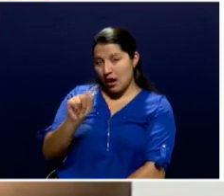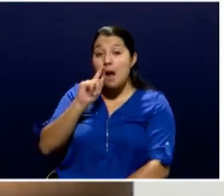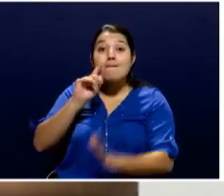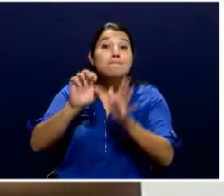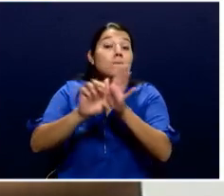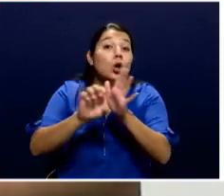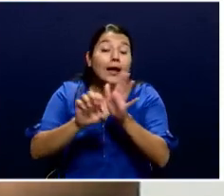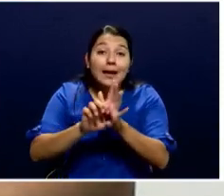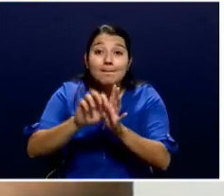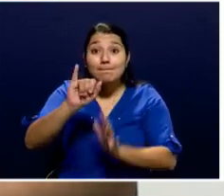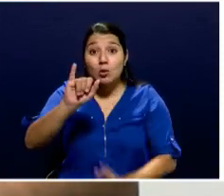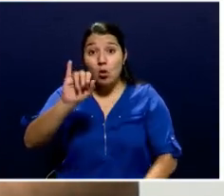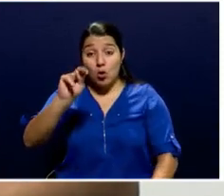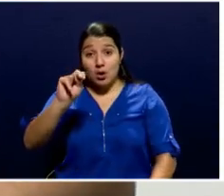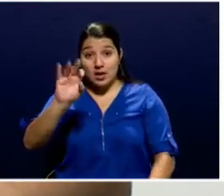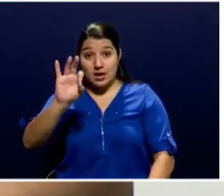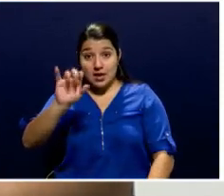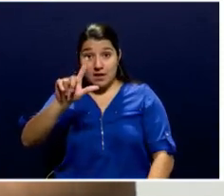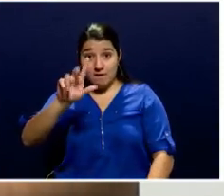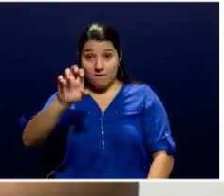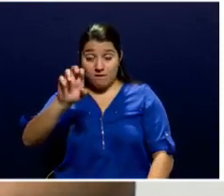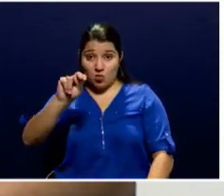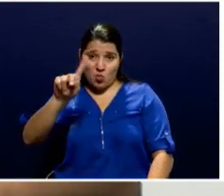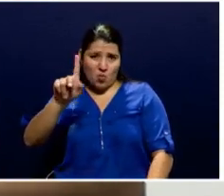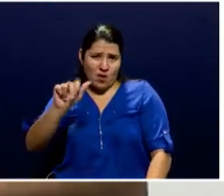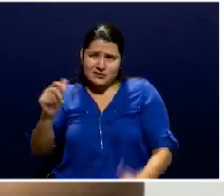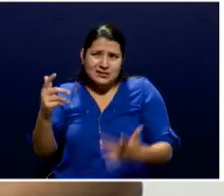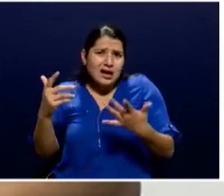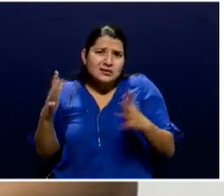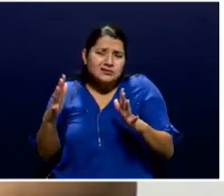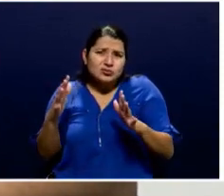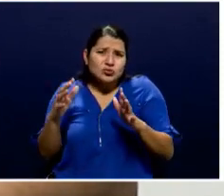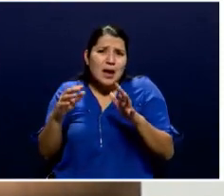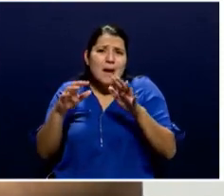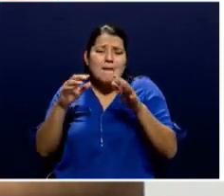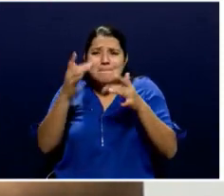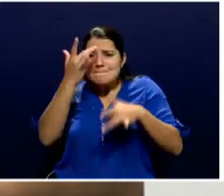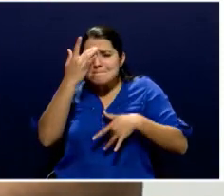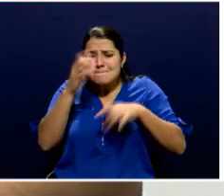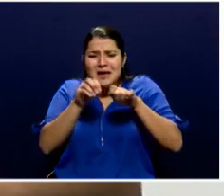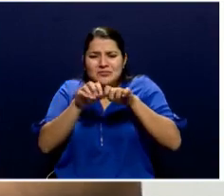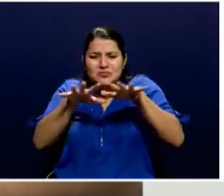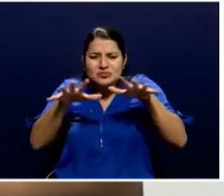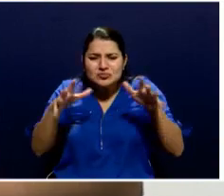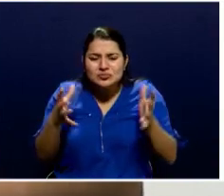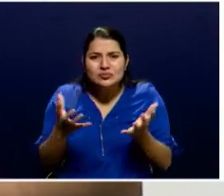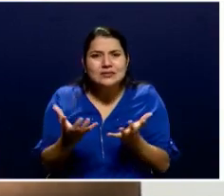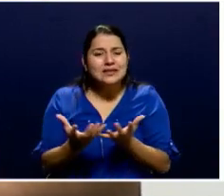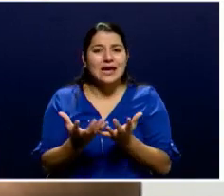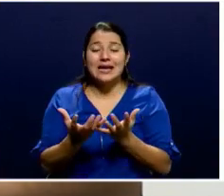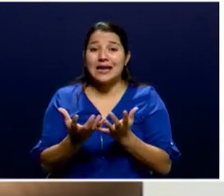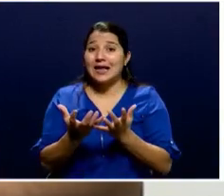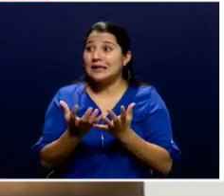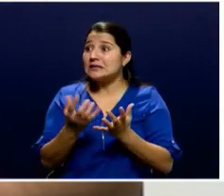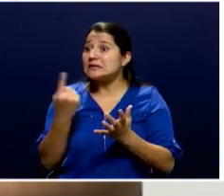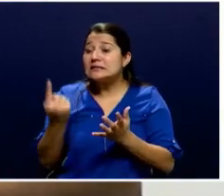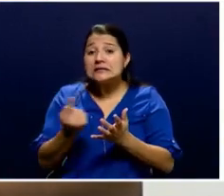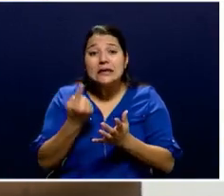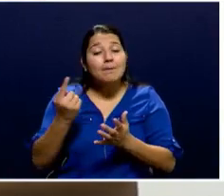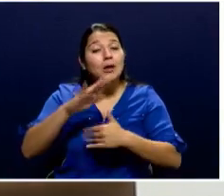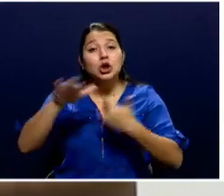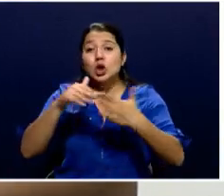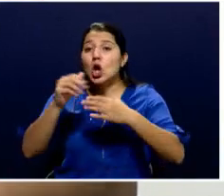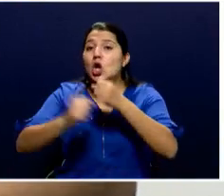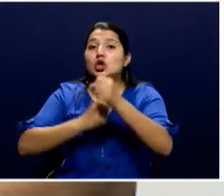El virus circula en todas las latitudes del planeta y por lo tanto es una pandemia. Es igual que esto, el virus ya está en todas las